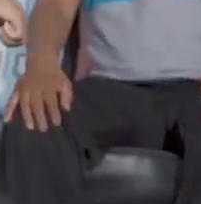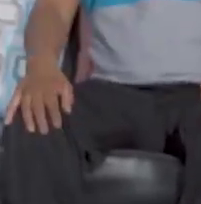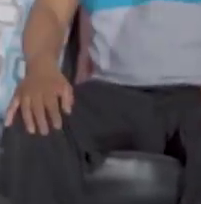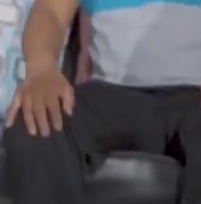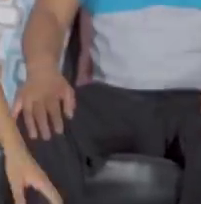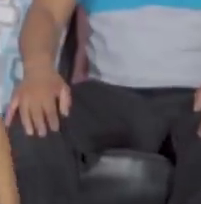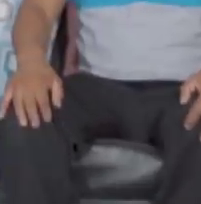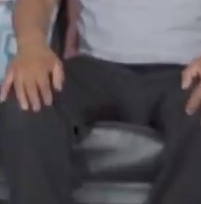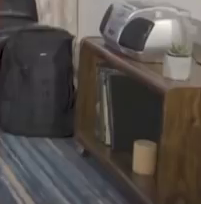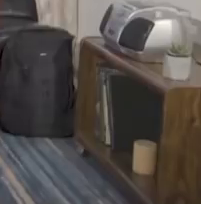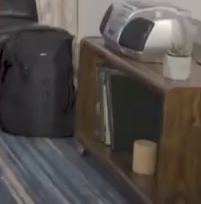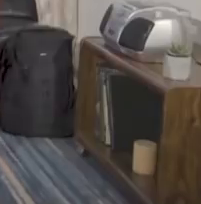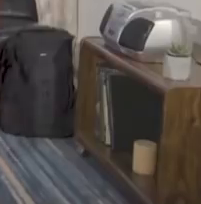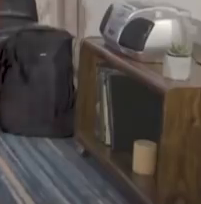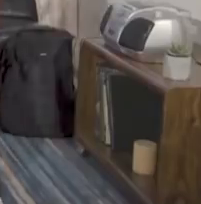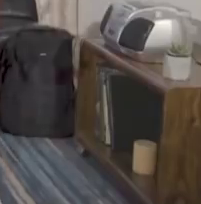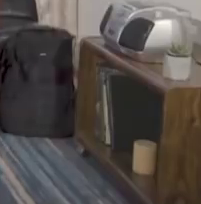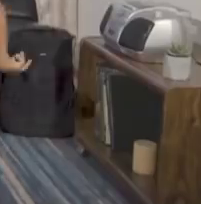¡Gracias!